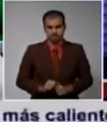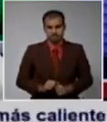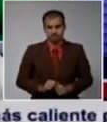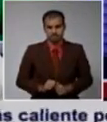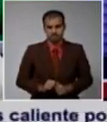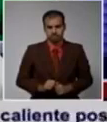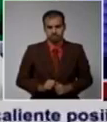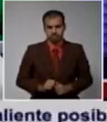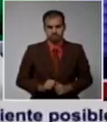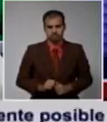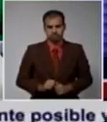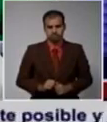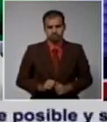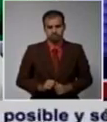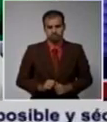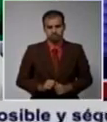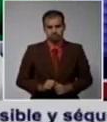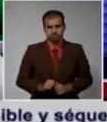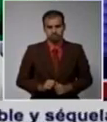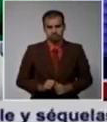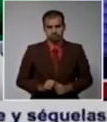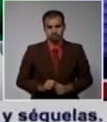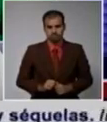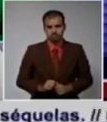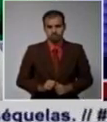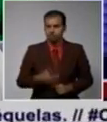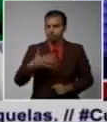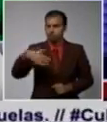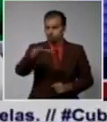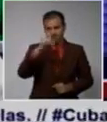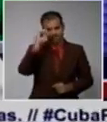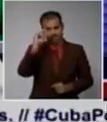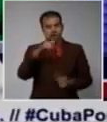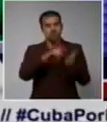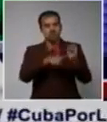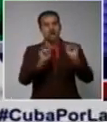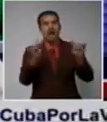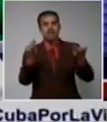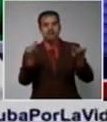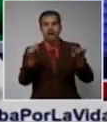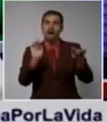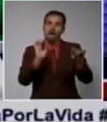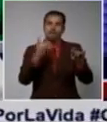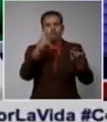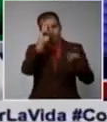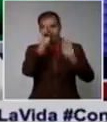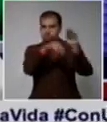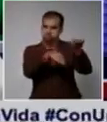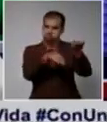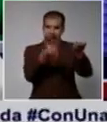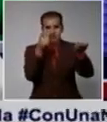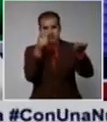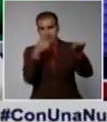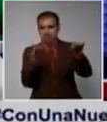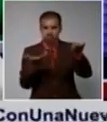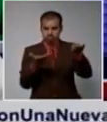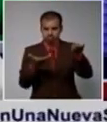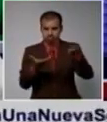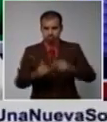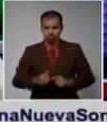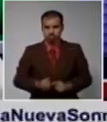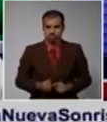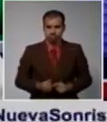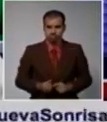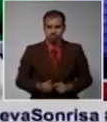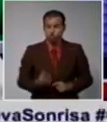muchos no están en sus territorios, pero aislados en un centro de vigilancia. Hay uno de ellos que es de